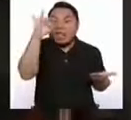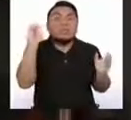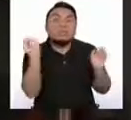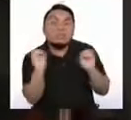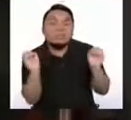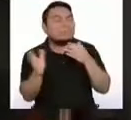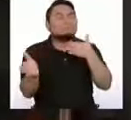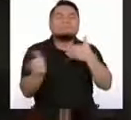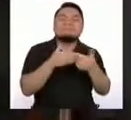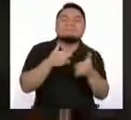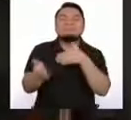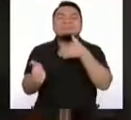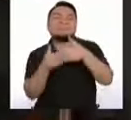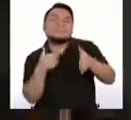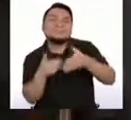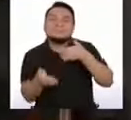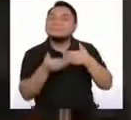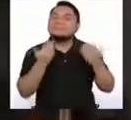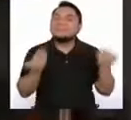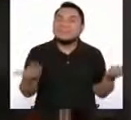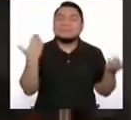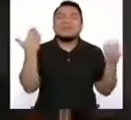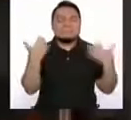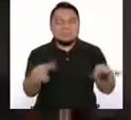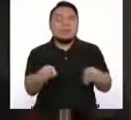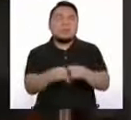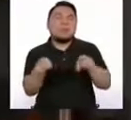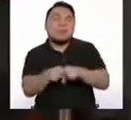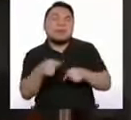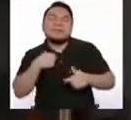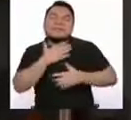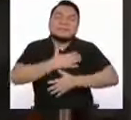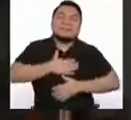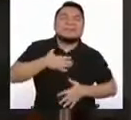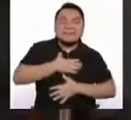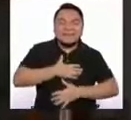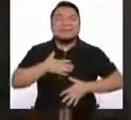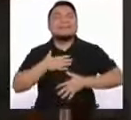por mi casa. Y Igual me encanta.